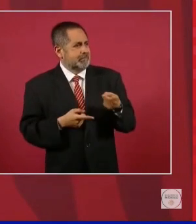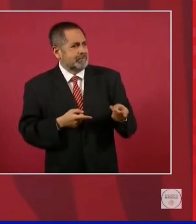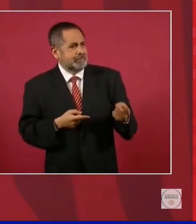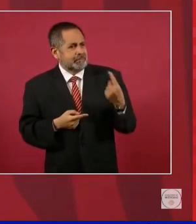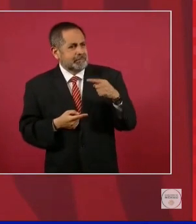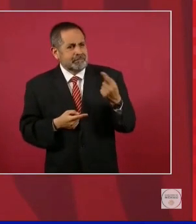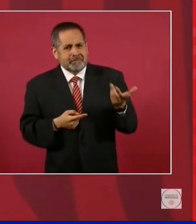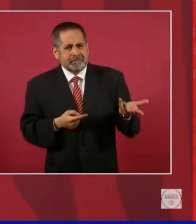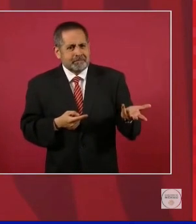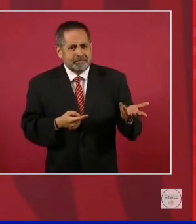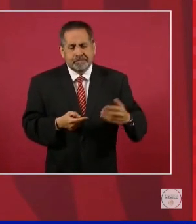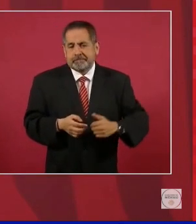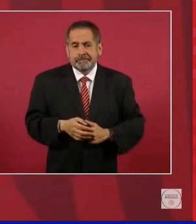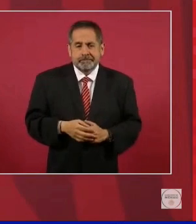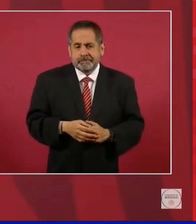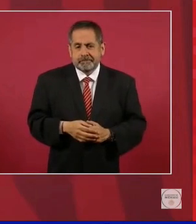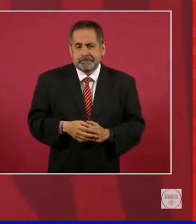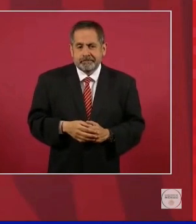Hay